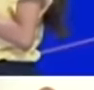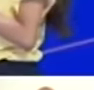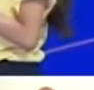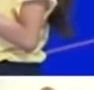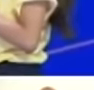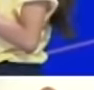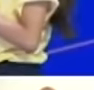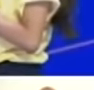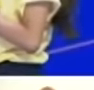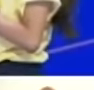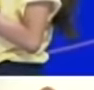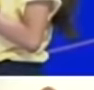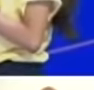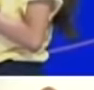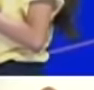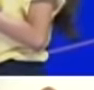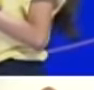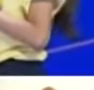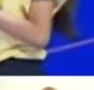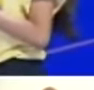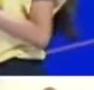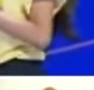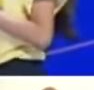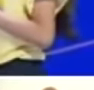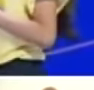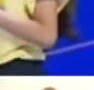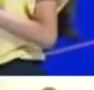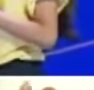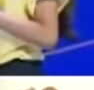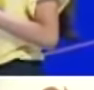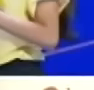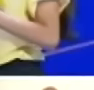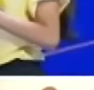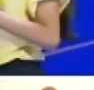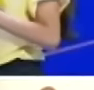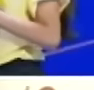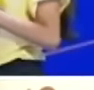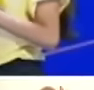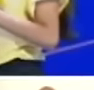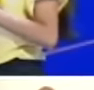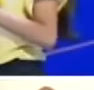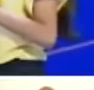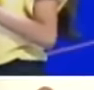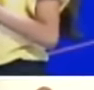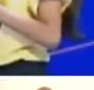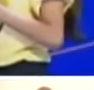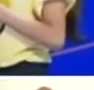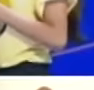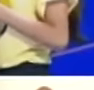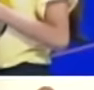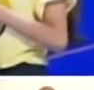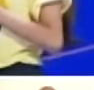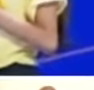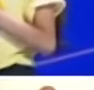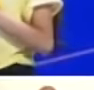¿Ah? Si ella está aquí recordando a Chávez, es que Chávez está con nosotros aquí presente en su espíritu